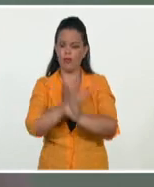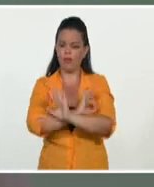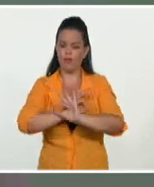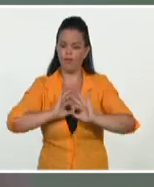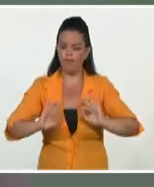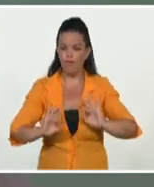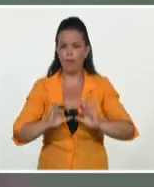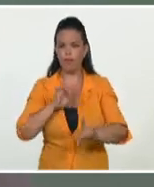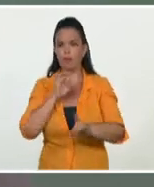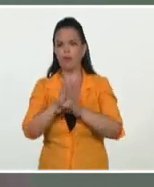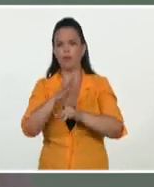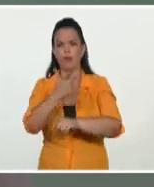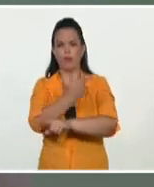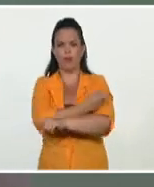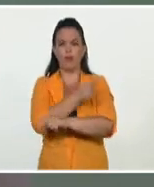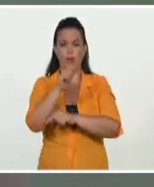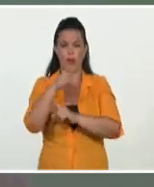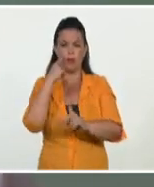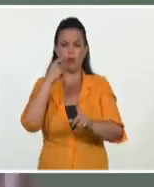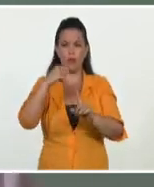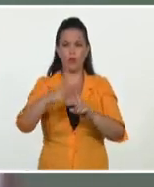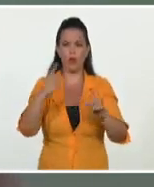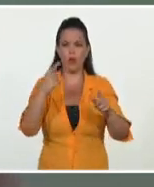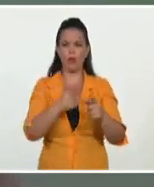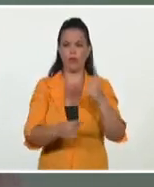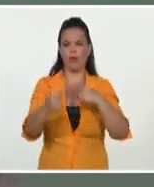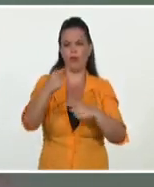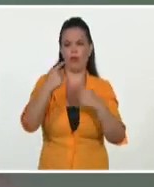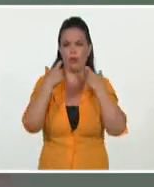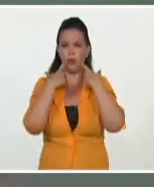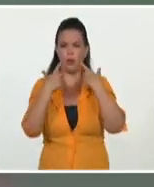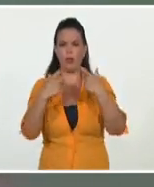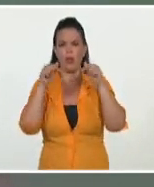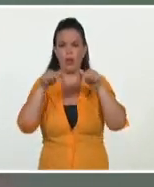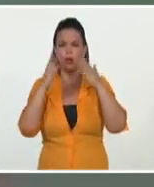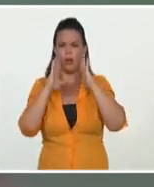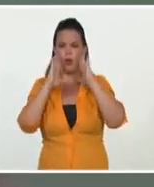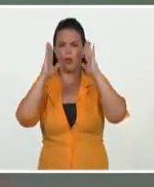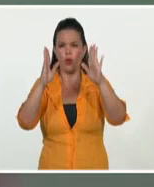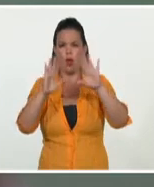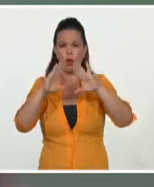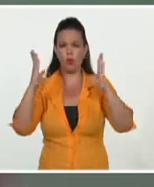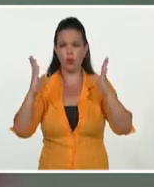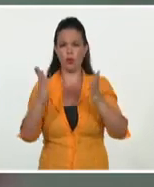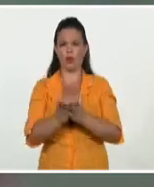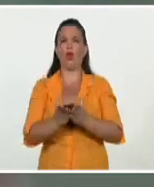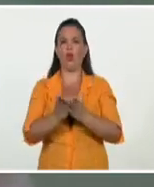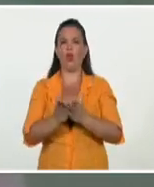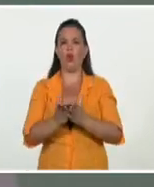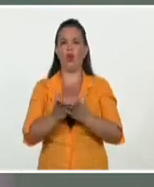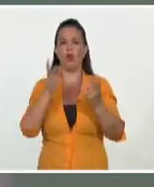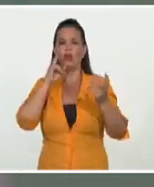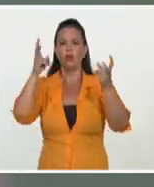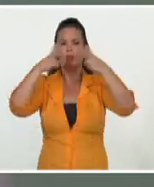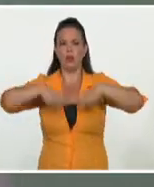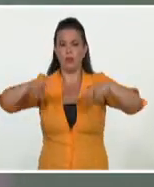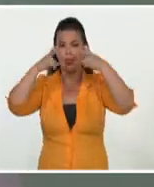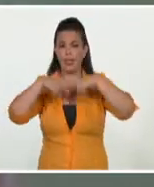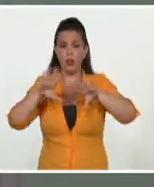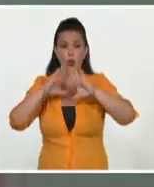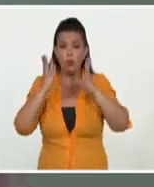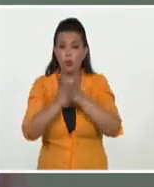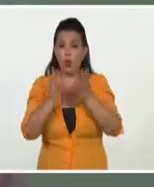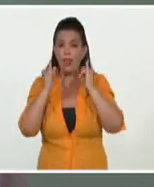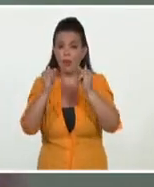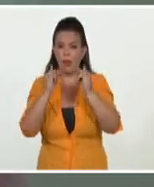misión fundamental también está enfocada a que todos los datos que se obtienen del estudio sean creíbles, sean precisos y sean exactos,